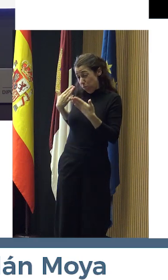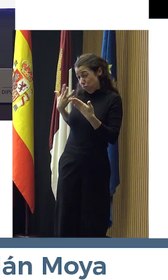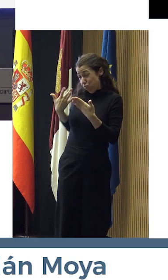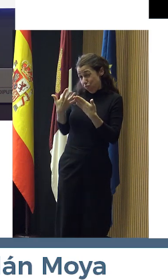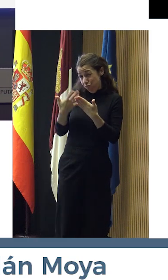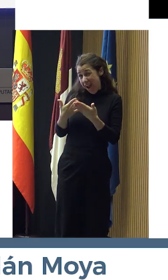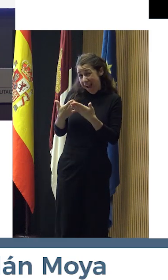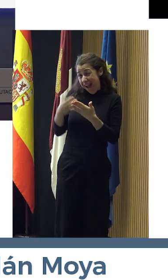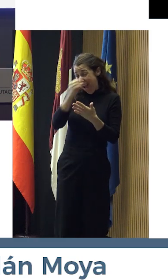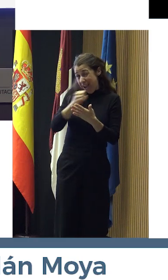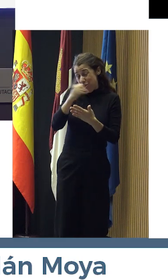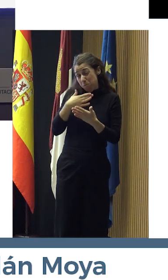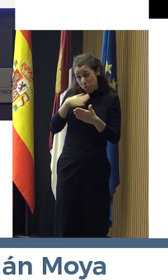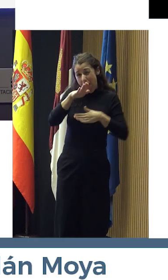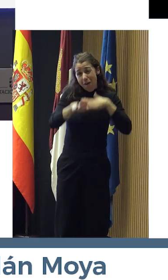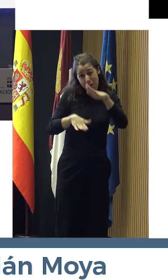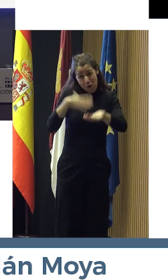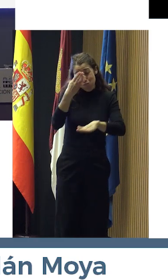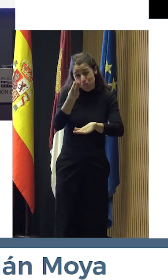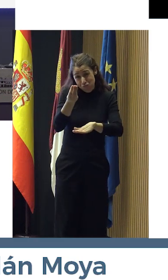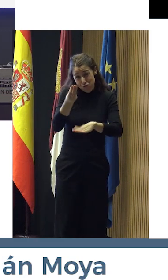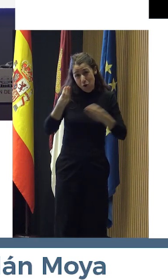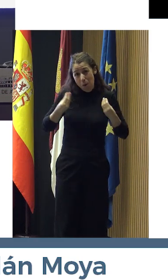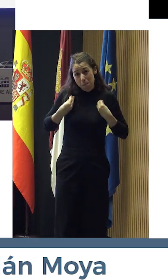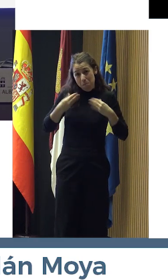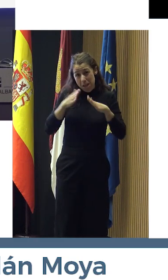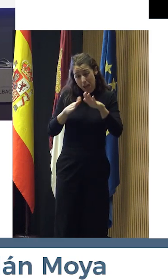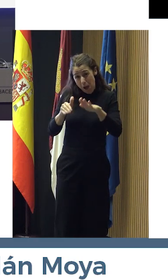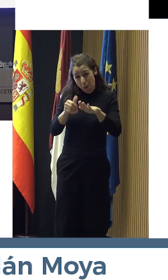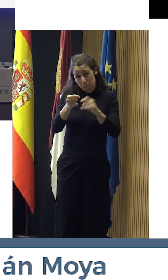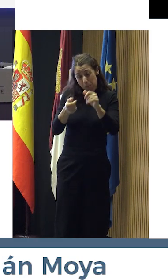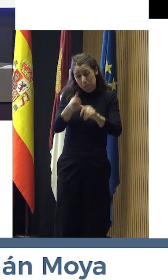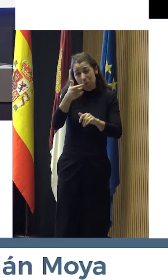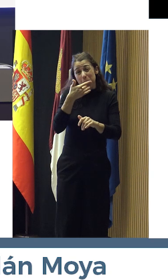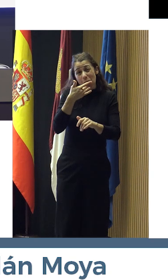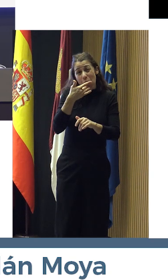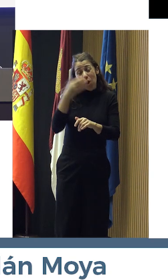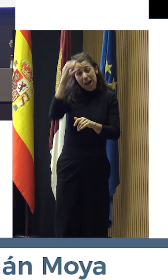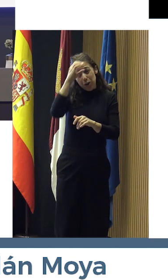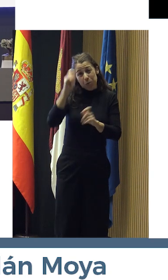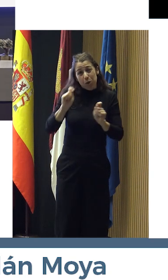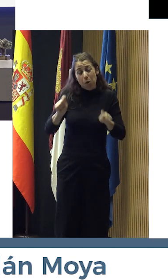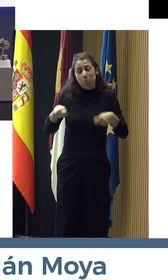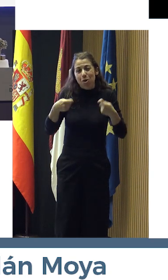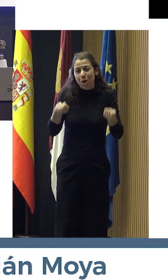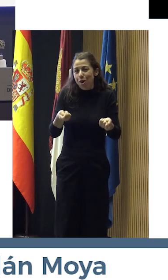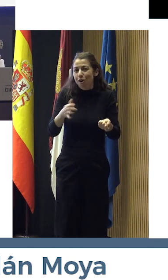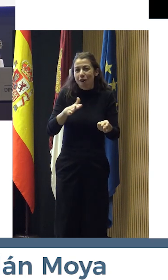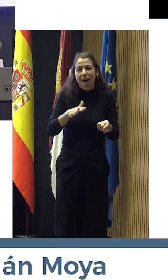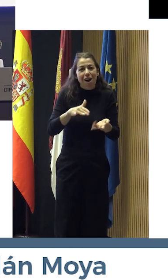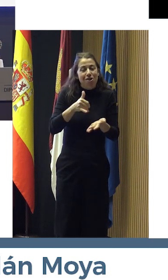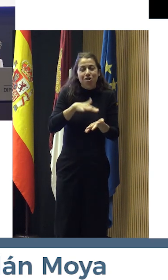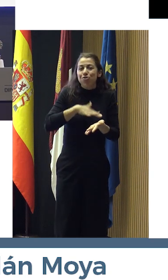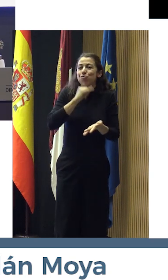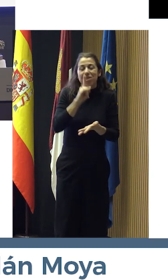Y avanzamos, hemos avanzado mucho, hemos mejorado la supervivencia. Pero aún así, el conocimiento biológico es insuficiente, porque nos falta la vivencia